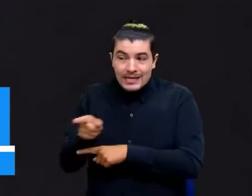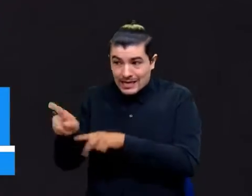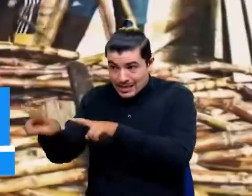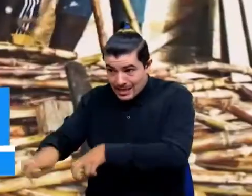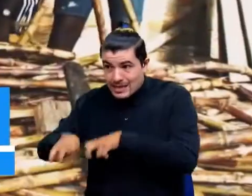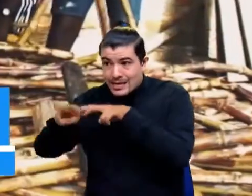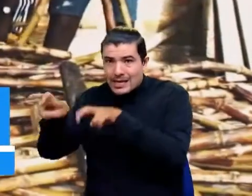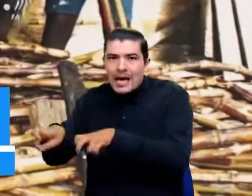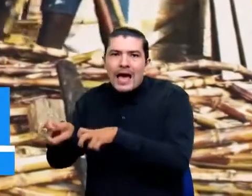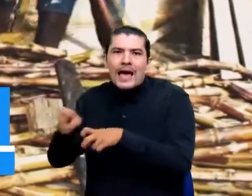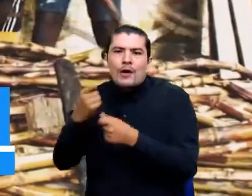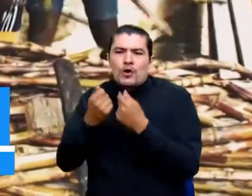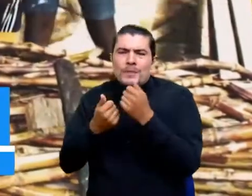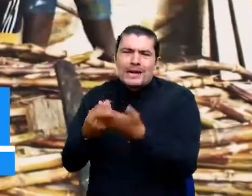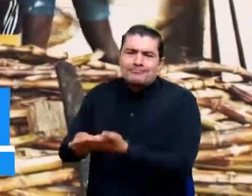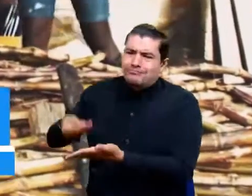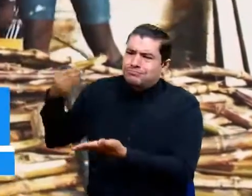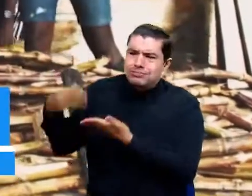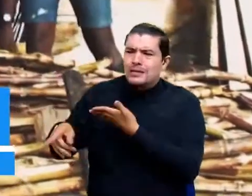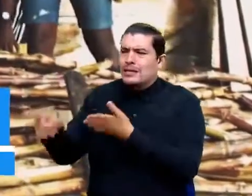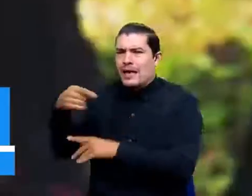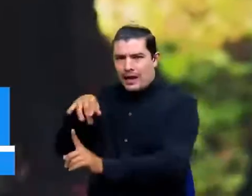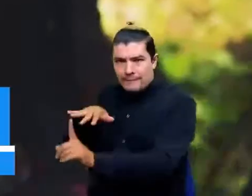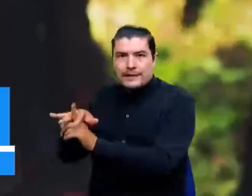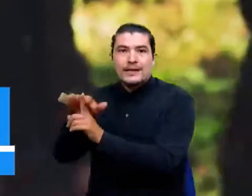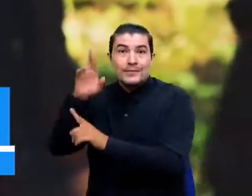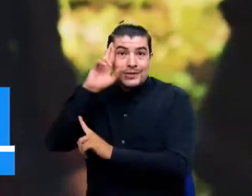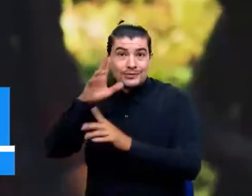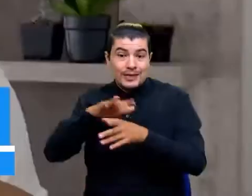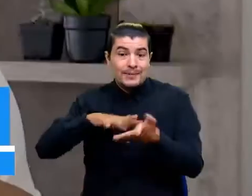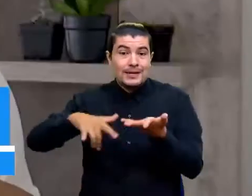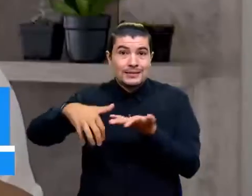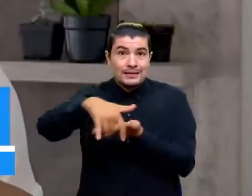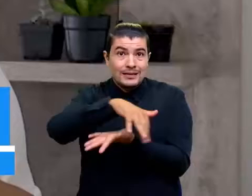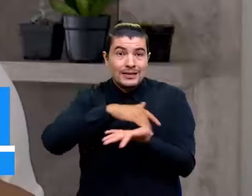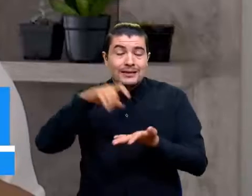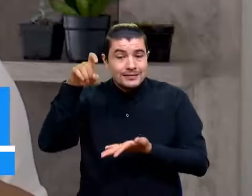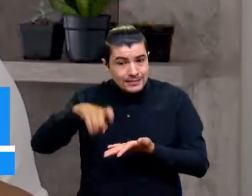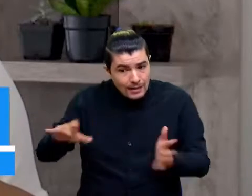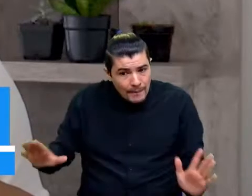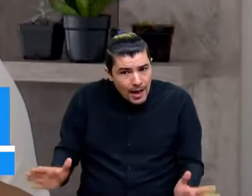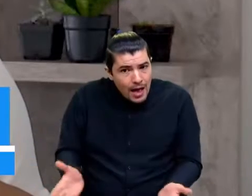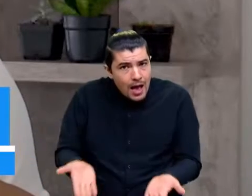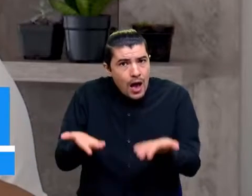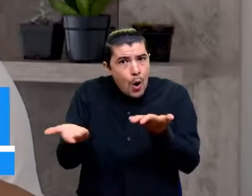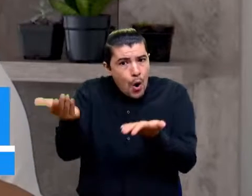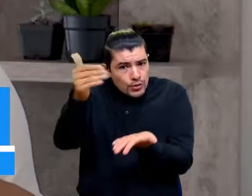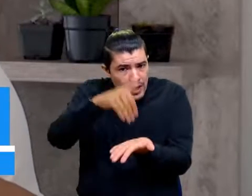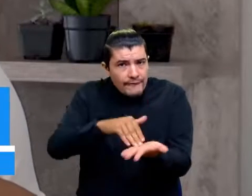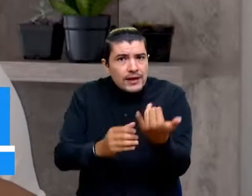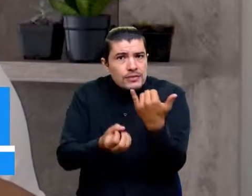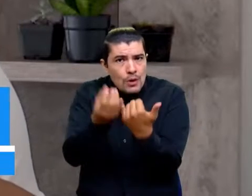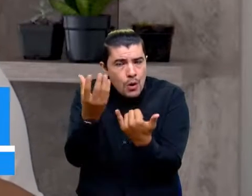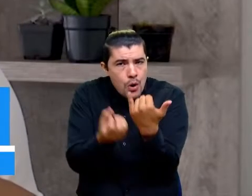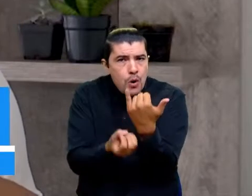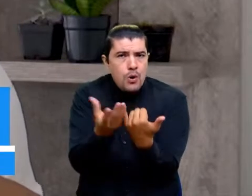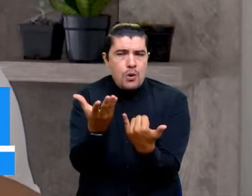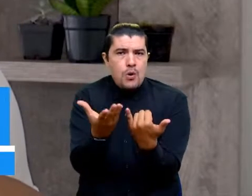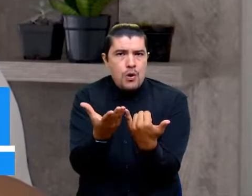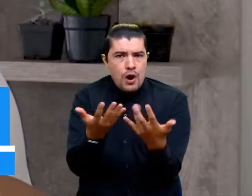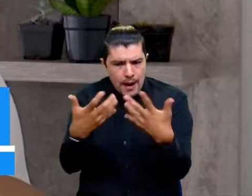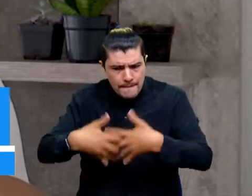es uno de los más productivos del departamento necesitamos volver a generar una industria que